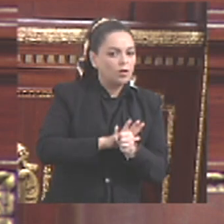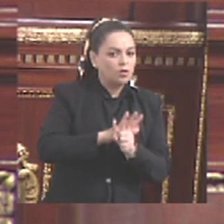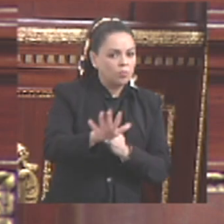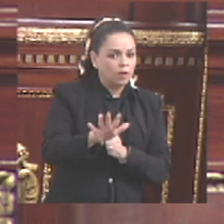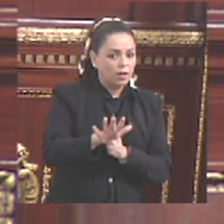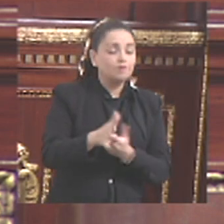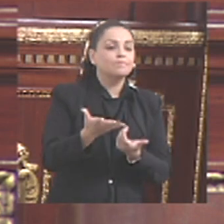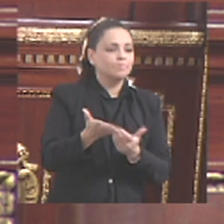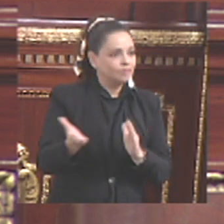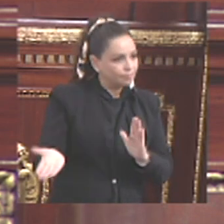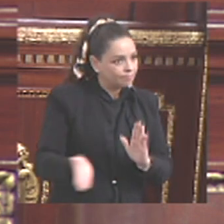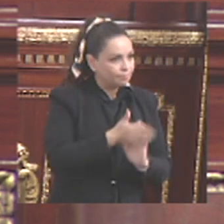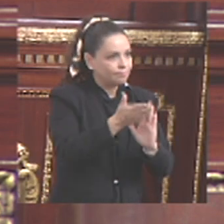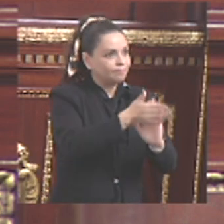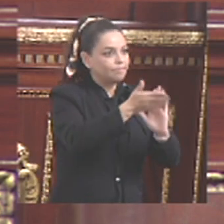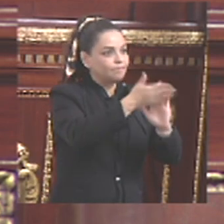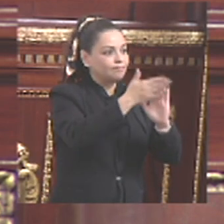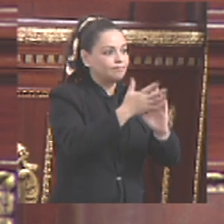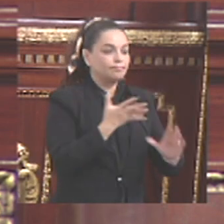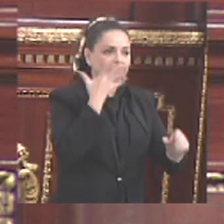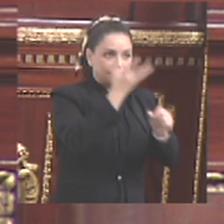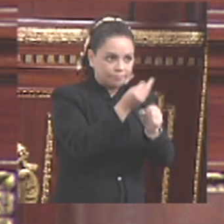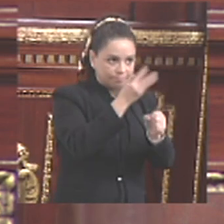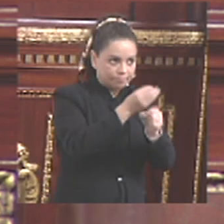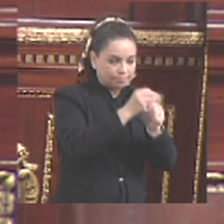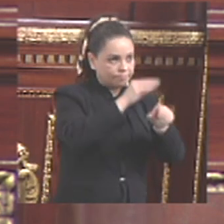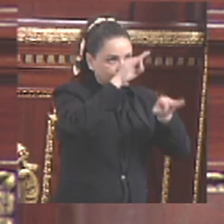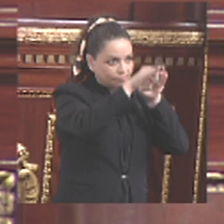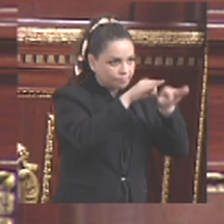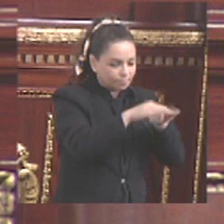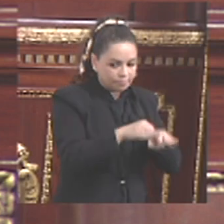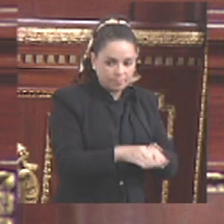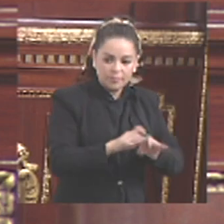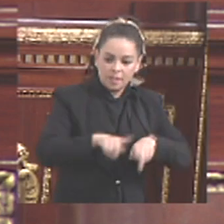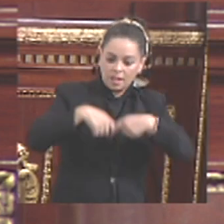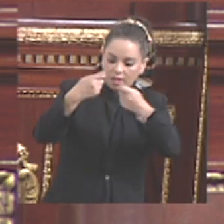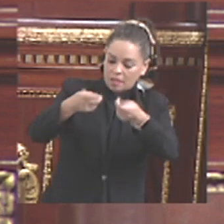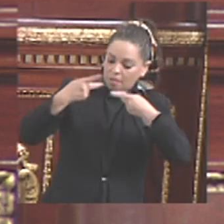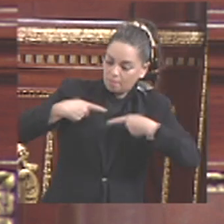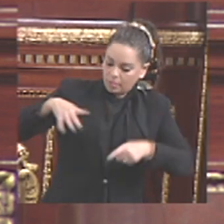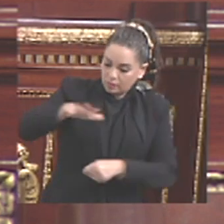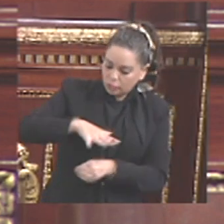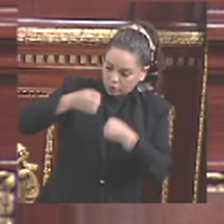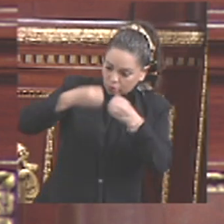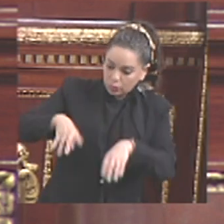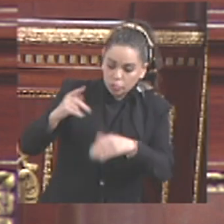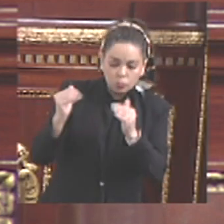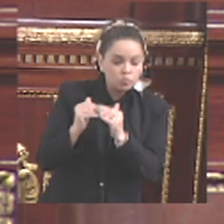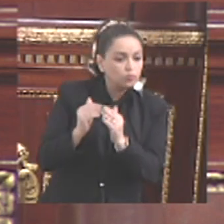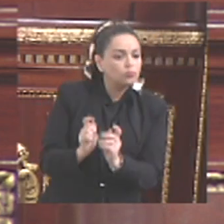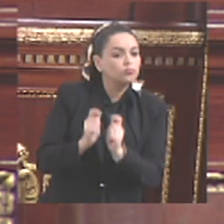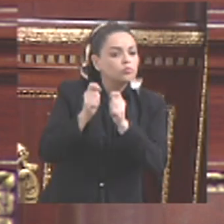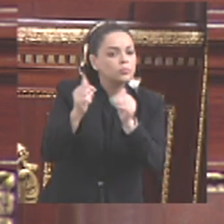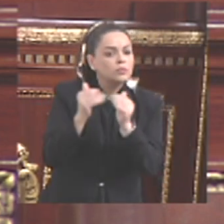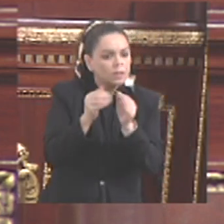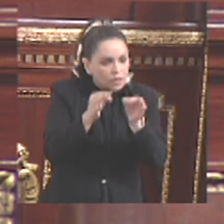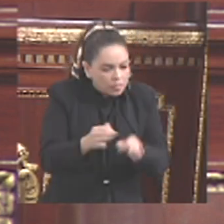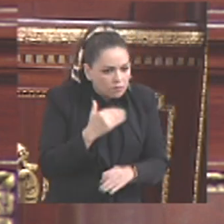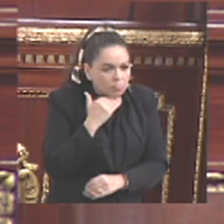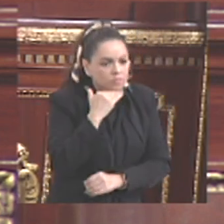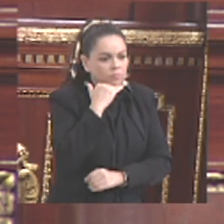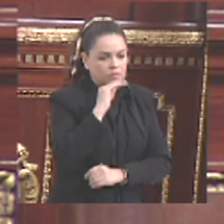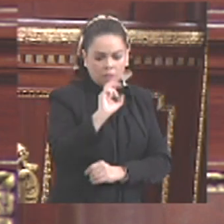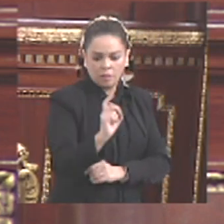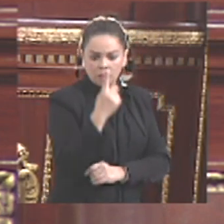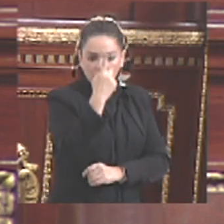de reconstrucción, rehabilitación y entrega de vivienda digna a las personas damnificadas, siendo que al 31 de agosto del